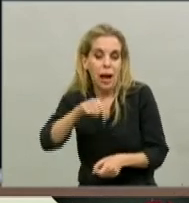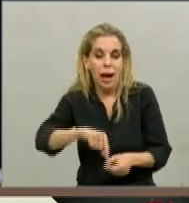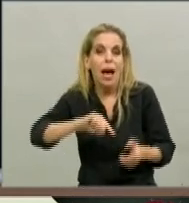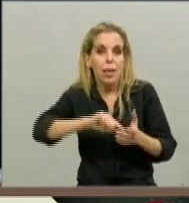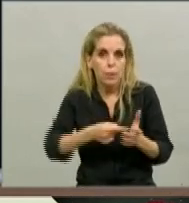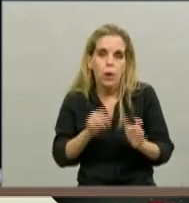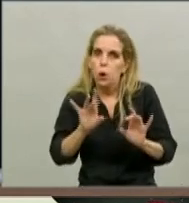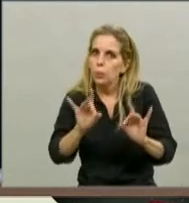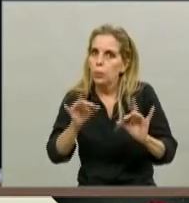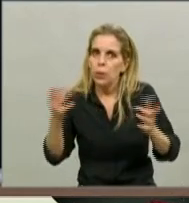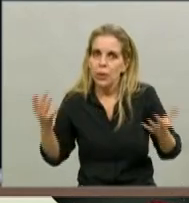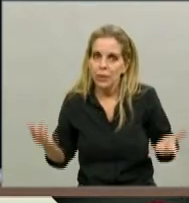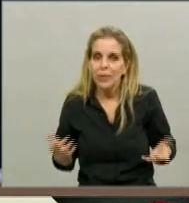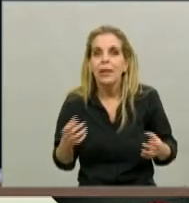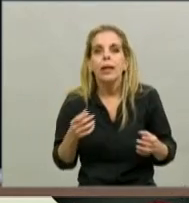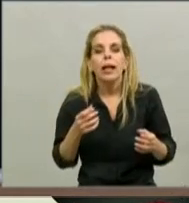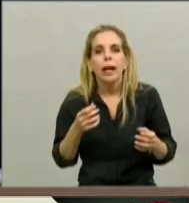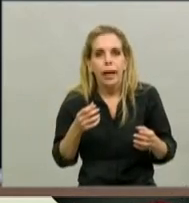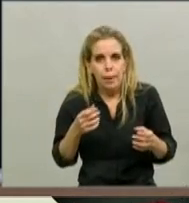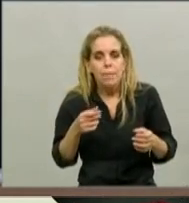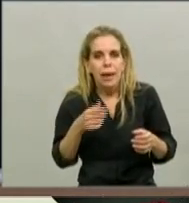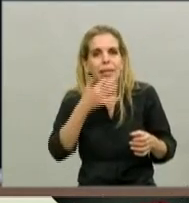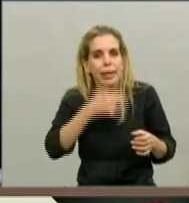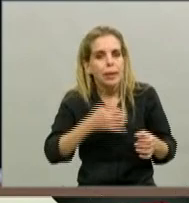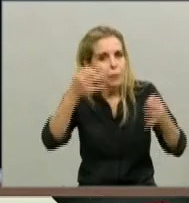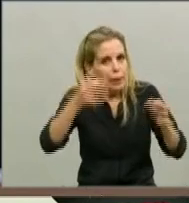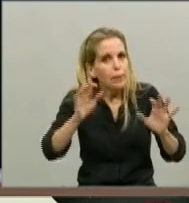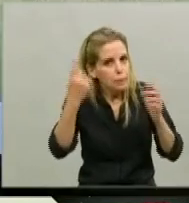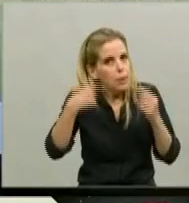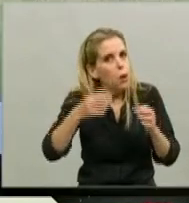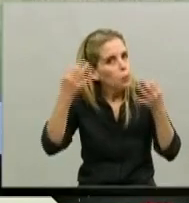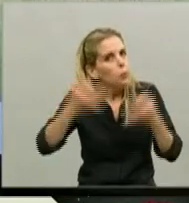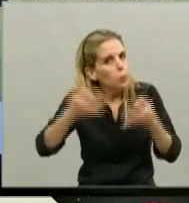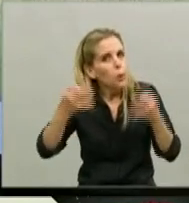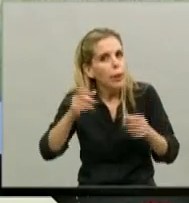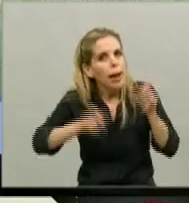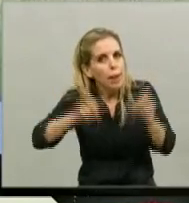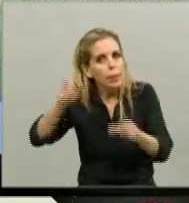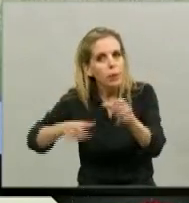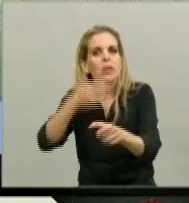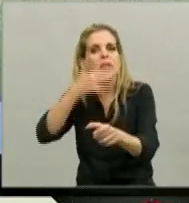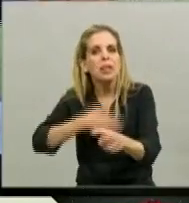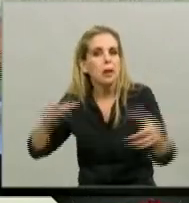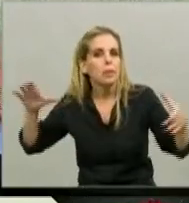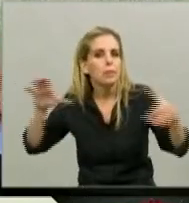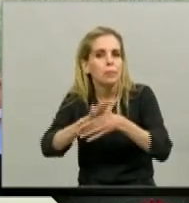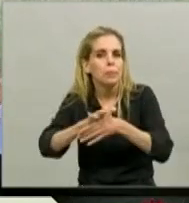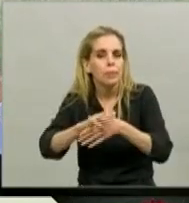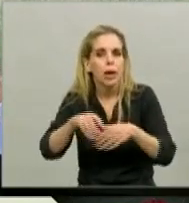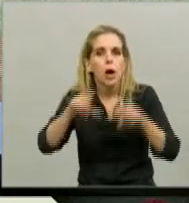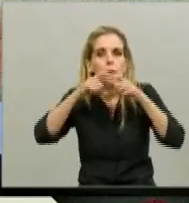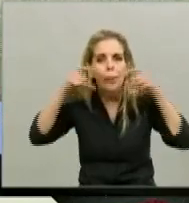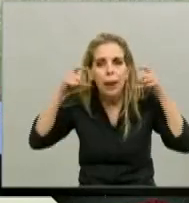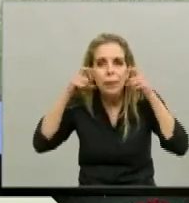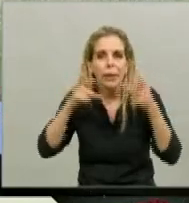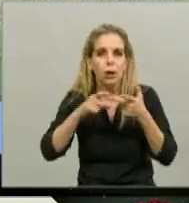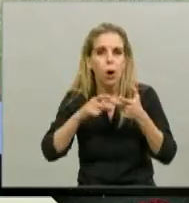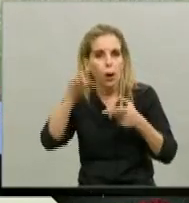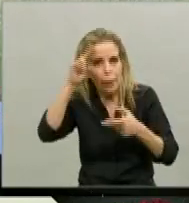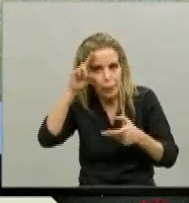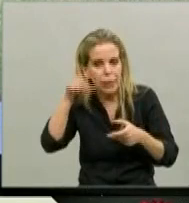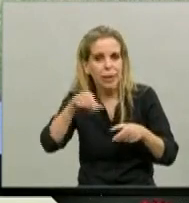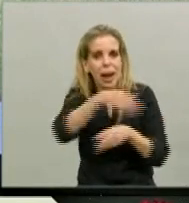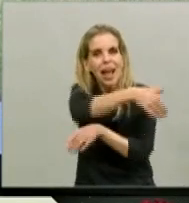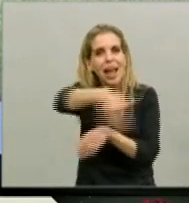difícil, prácticamente imposible encontrar a alguien sin el tapabocas. O cuando van a un comercio hacen la cola afuera a 2 metros de cada uno. La verdad que eso es